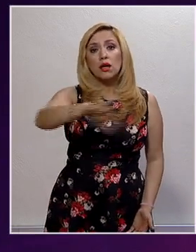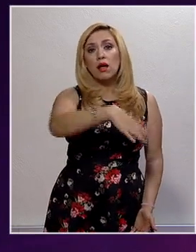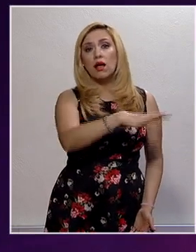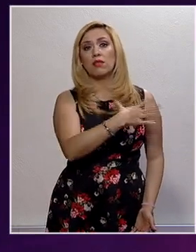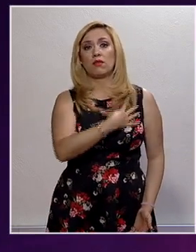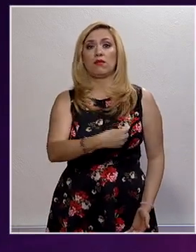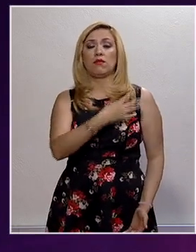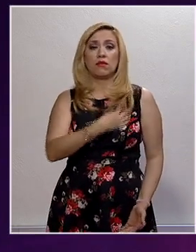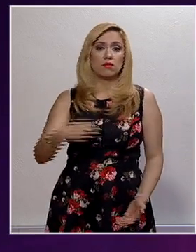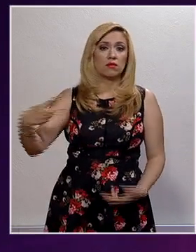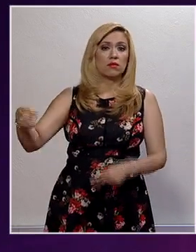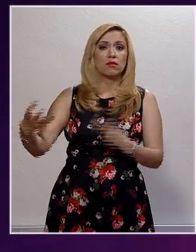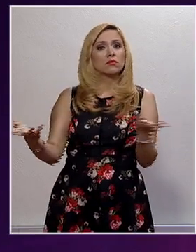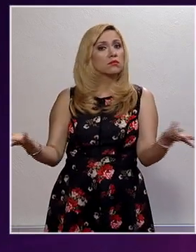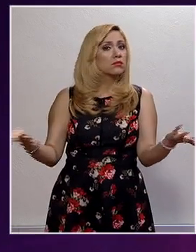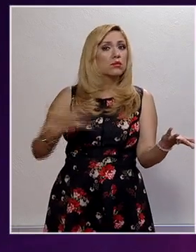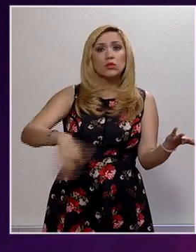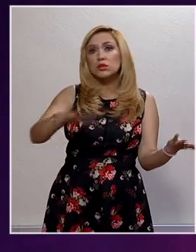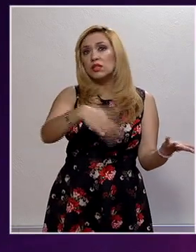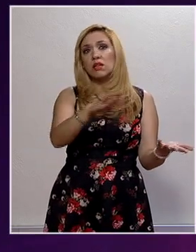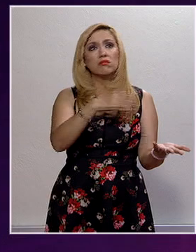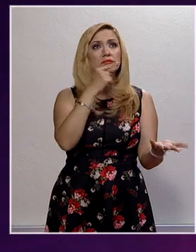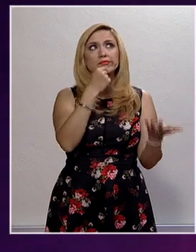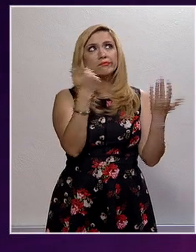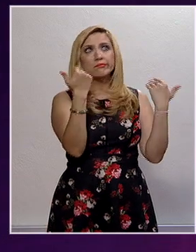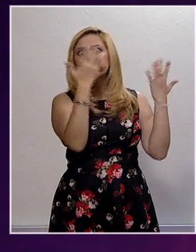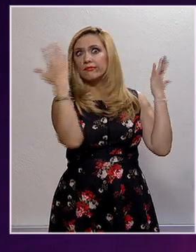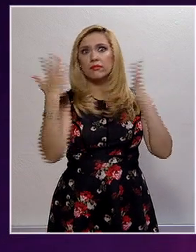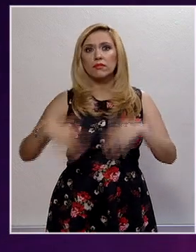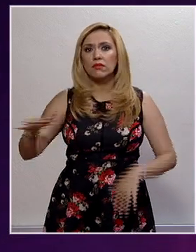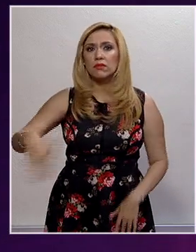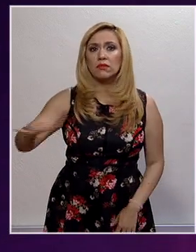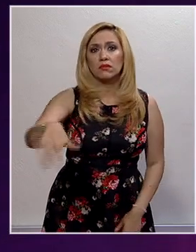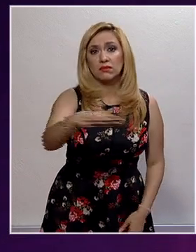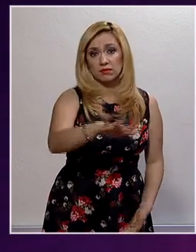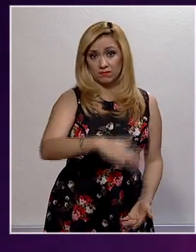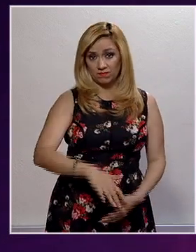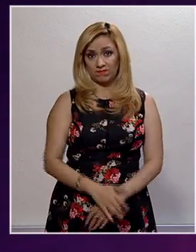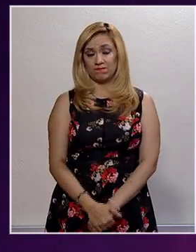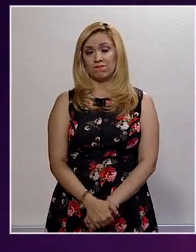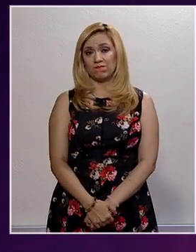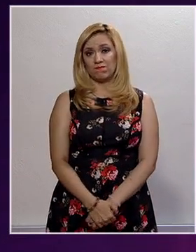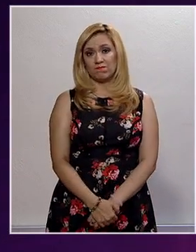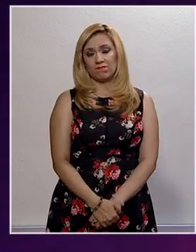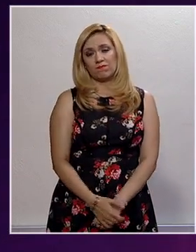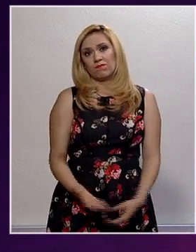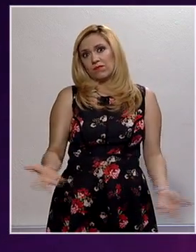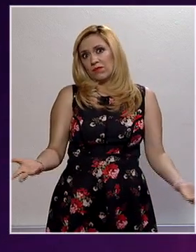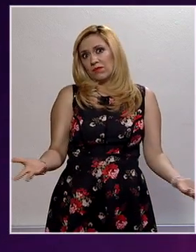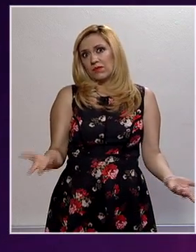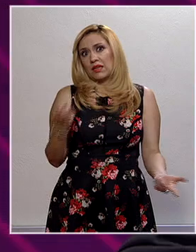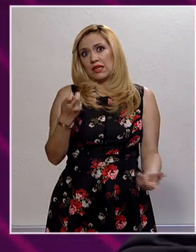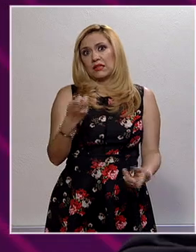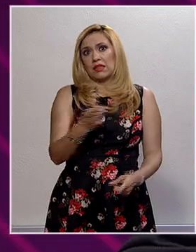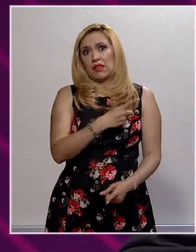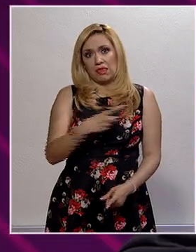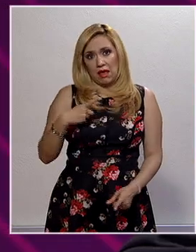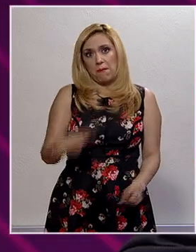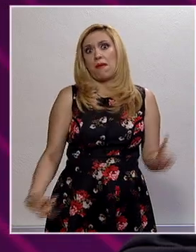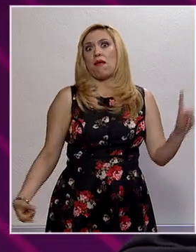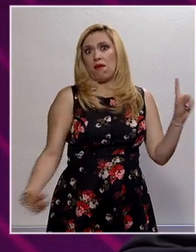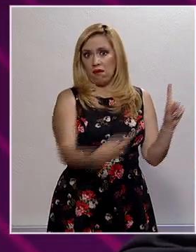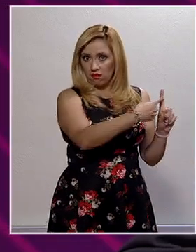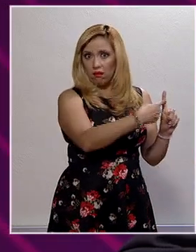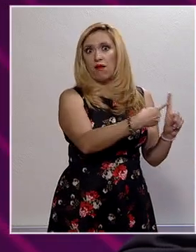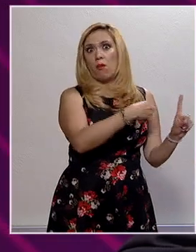Que toman las acciones para buscar y sustituir a las acciones del Estado. Cuando es una actividad que debía haber llevado el Estado a